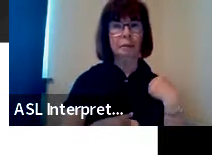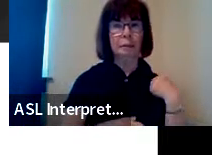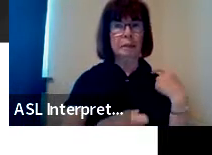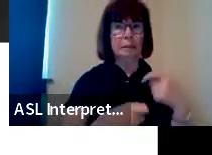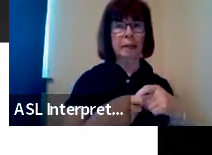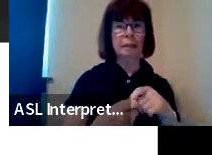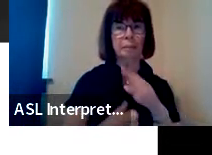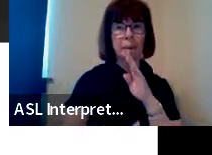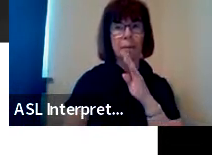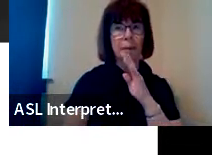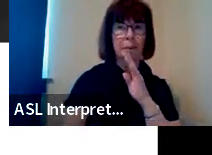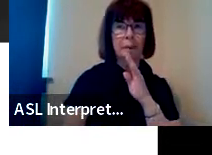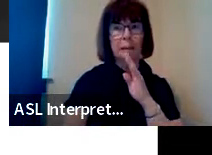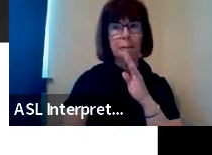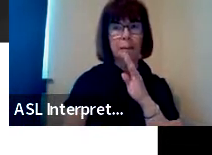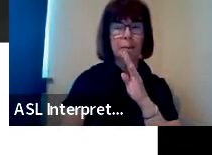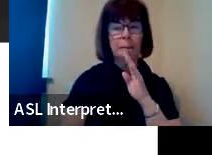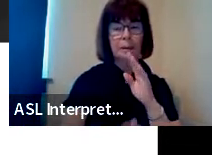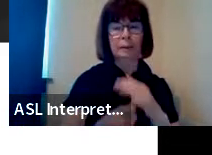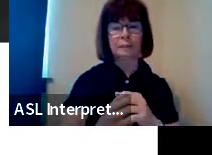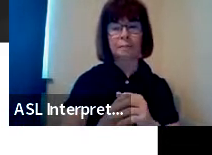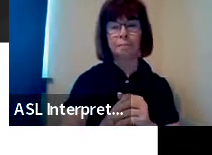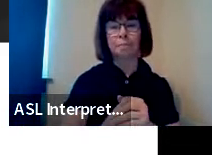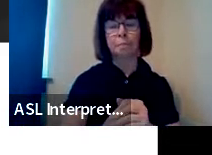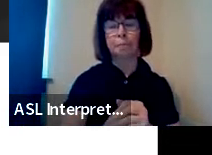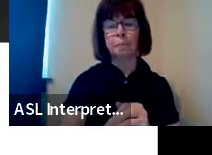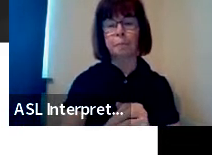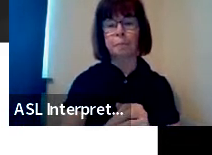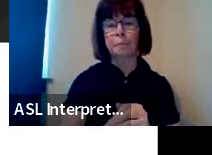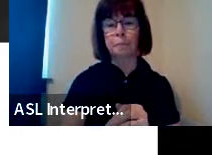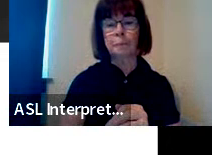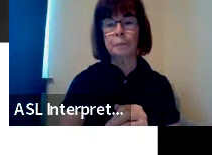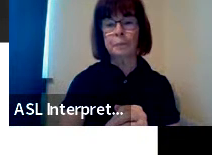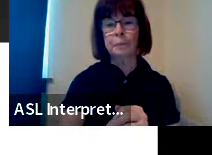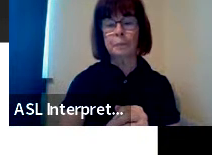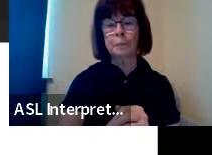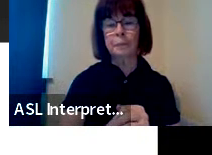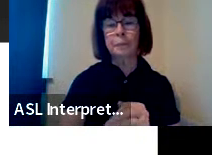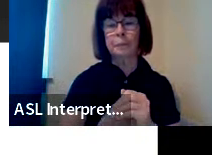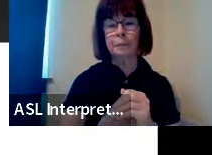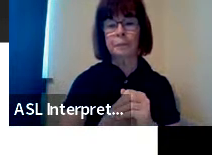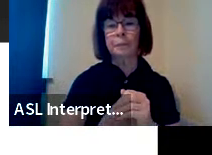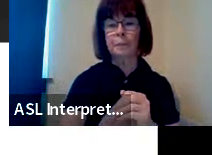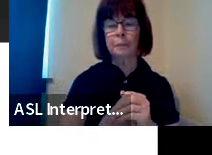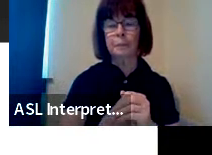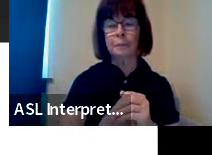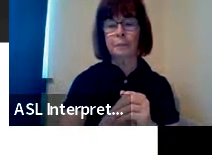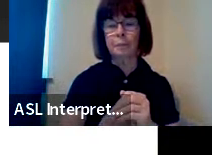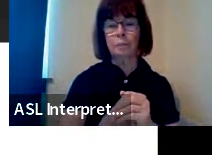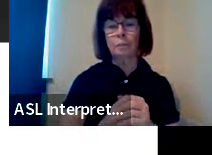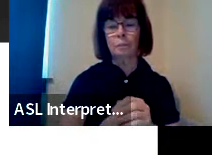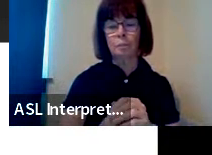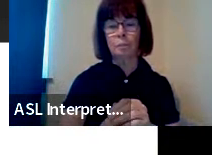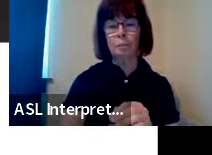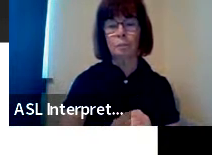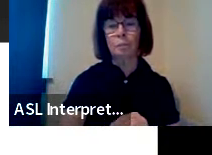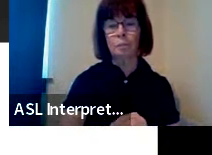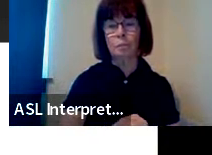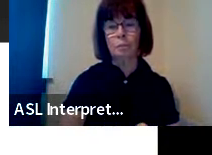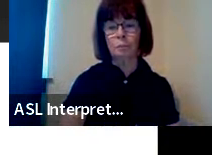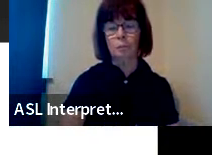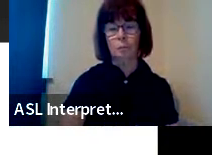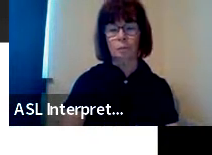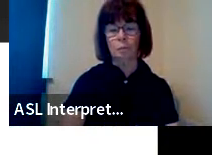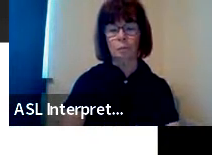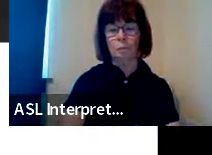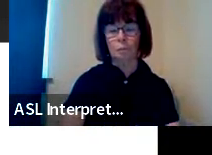junta de la Agencia de Servicios de Cuidado de la Salud del Condado de Alameda. Para todas las personas que deseen escuchar esta